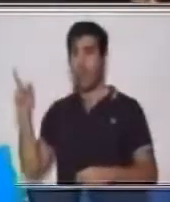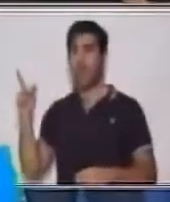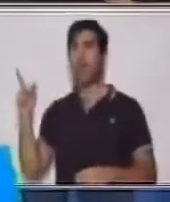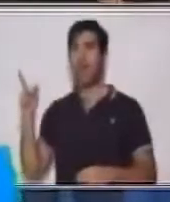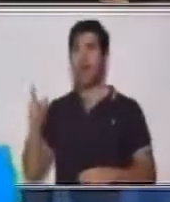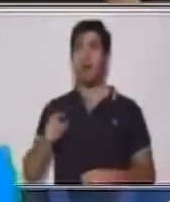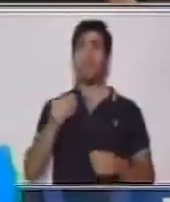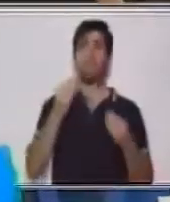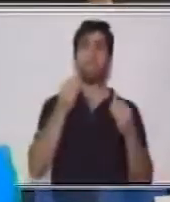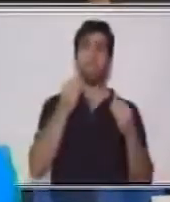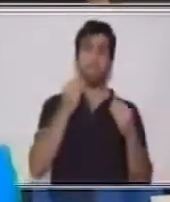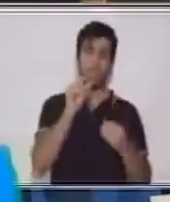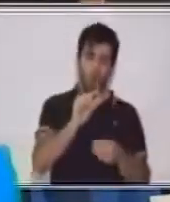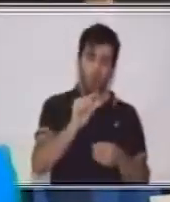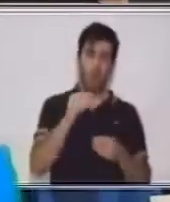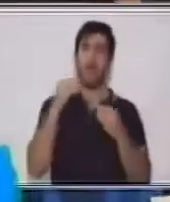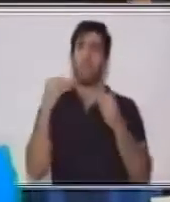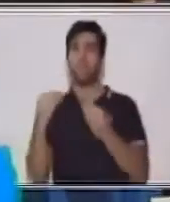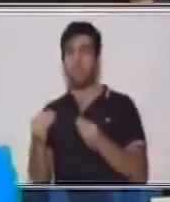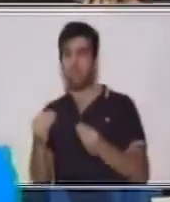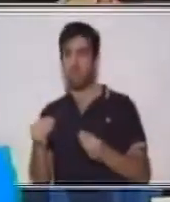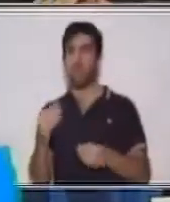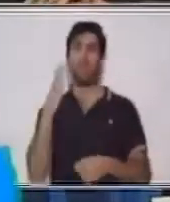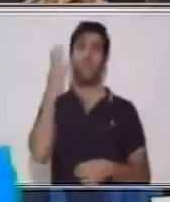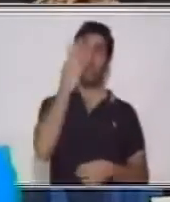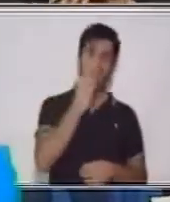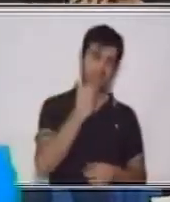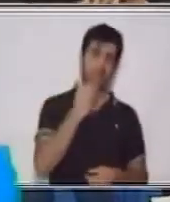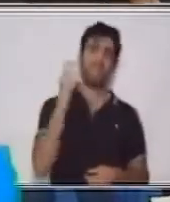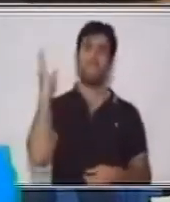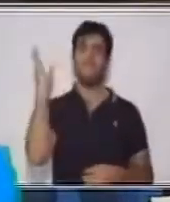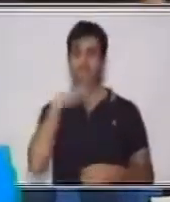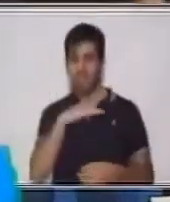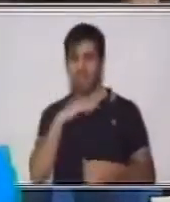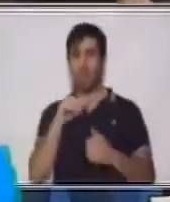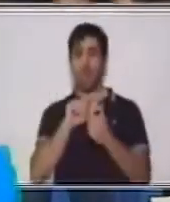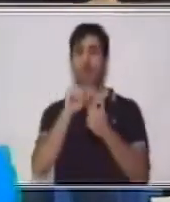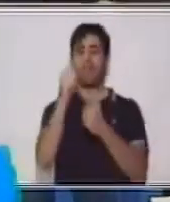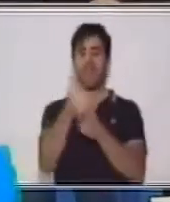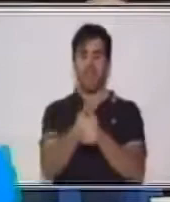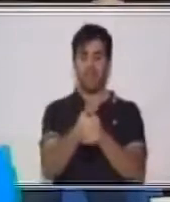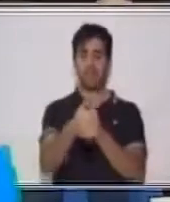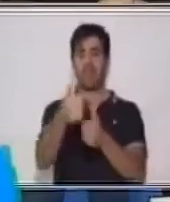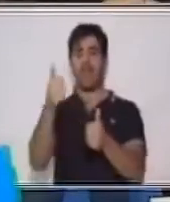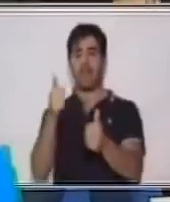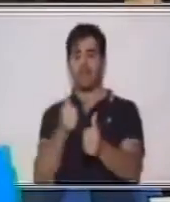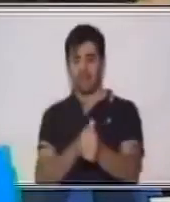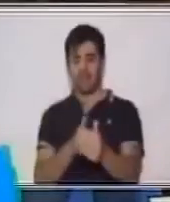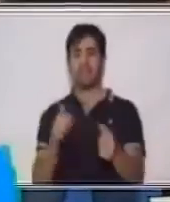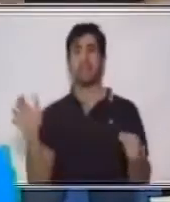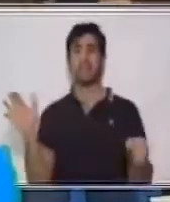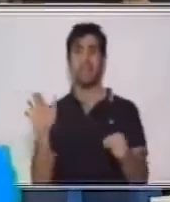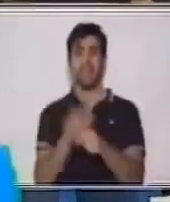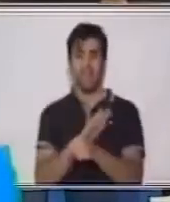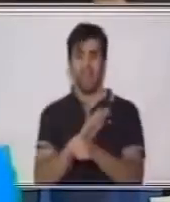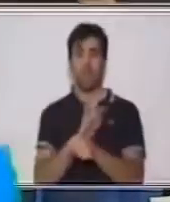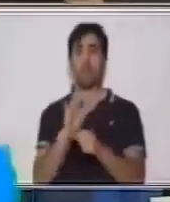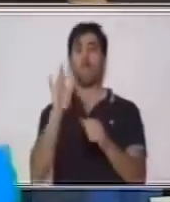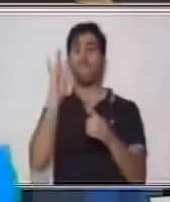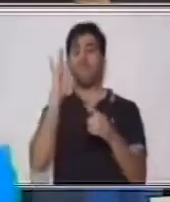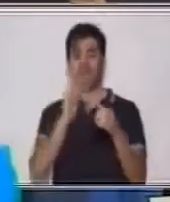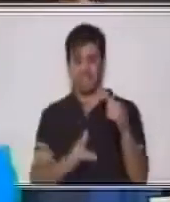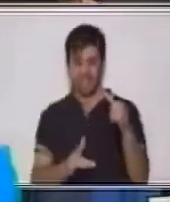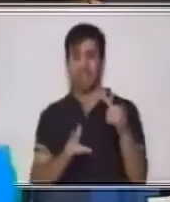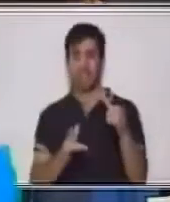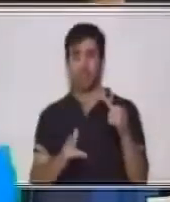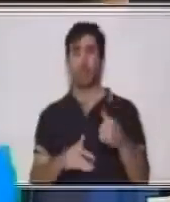muchos pájaros. Bonito, feo. Adelante, atrás. Lleno, vacío. Entonces esas serían